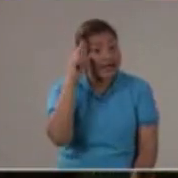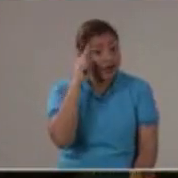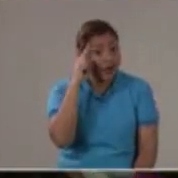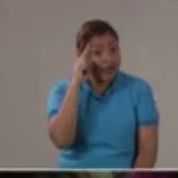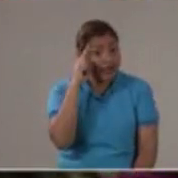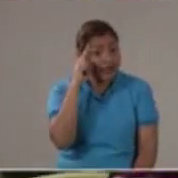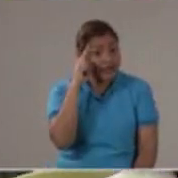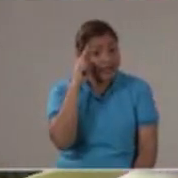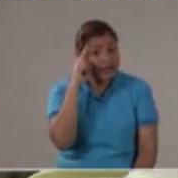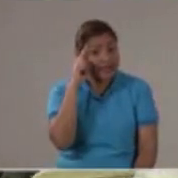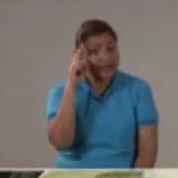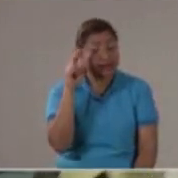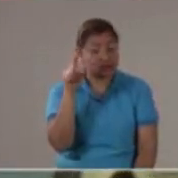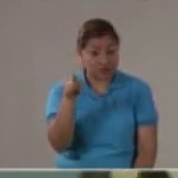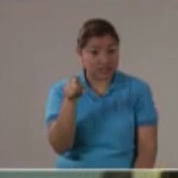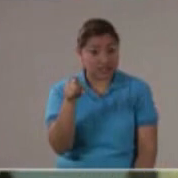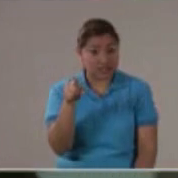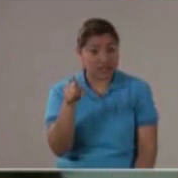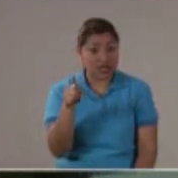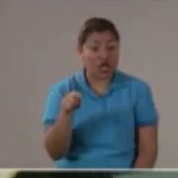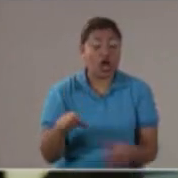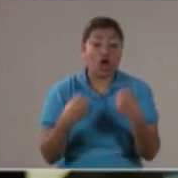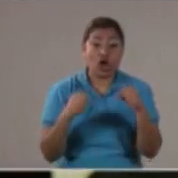fue lo que hizo Melquisedec?